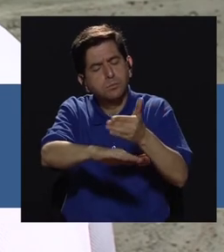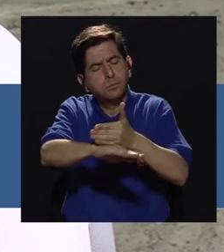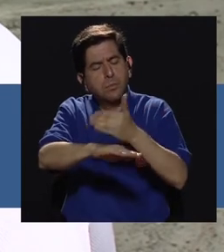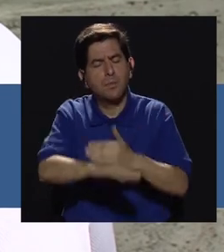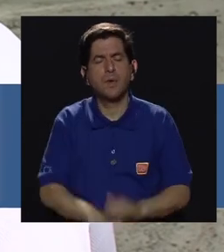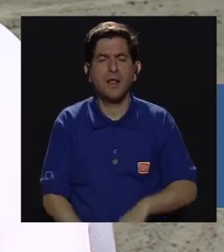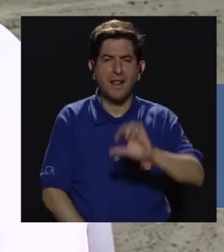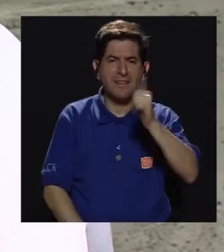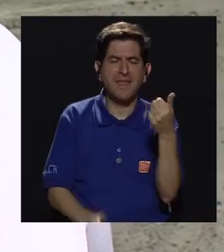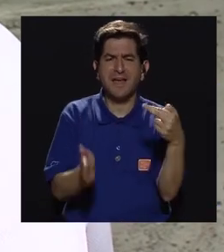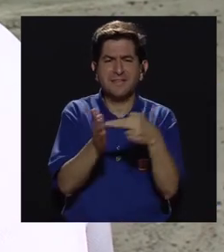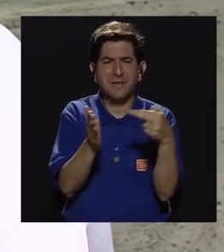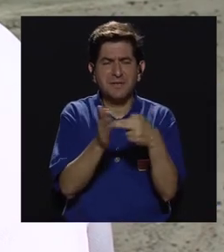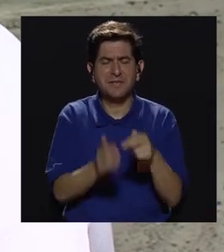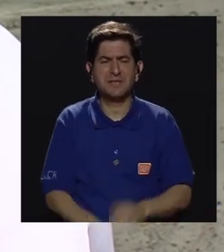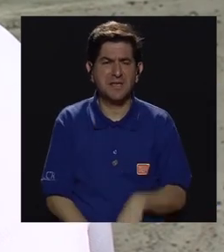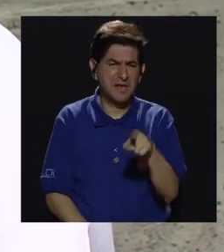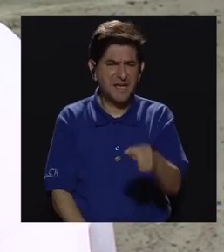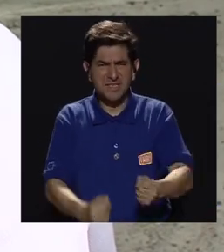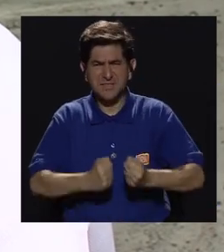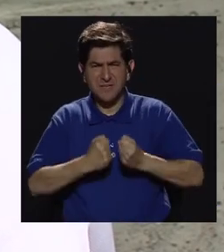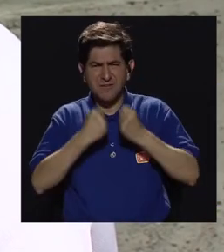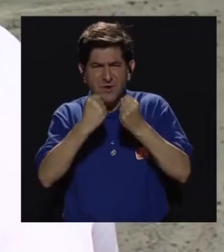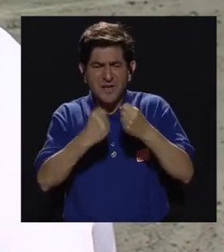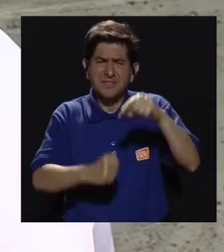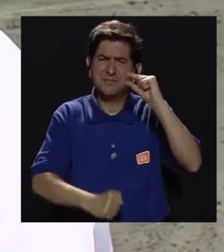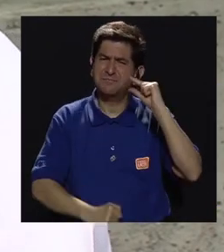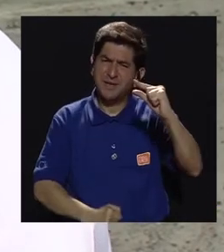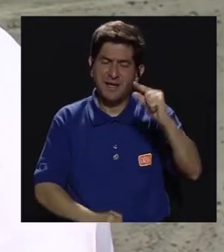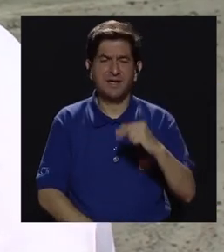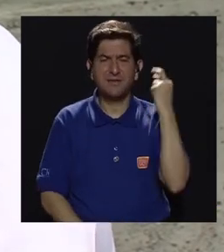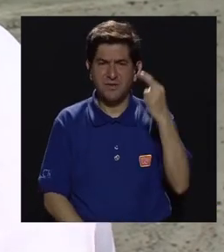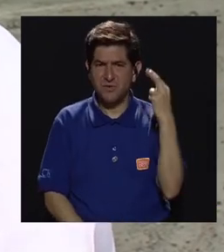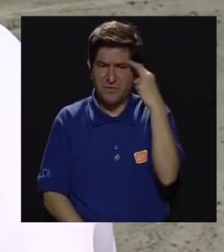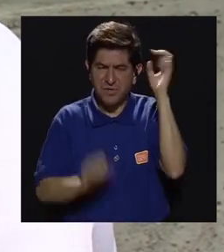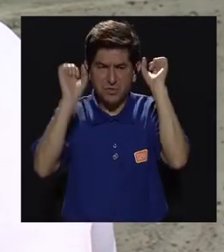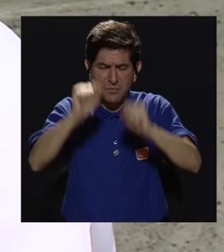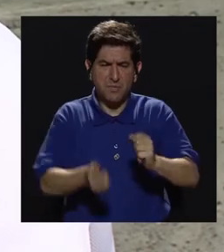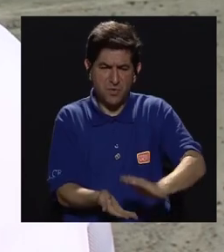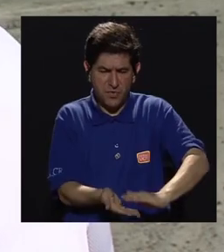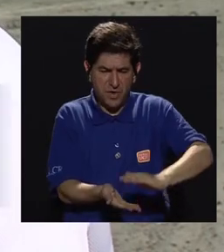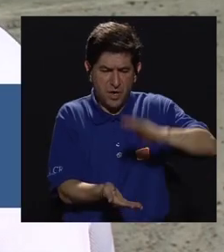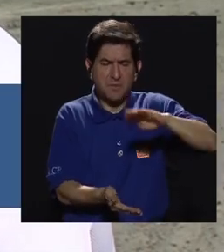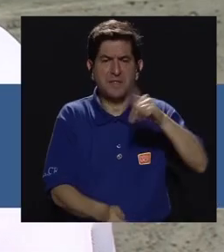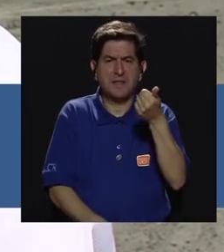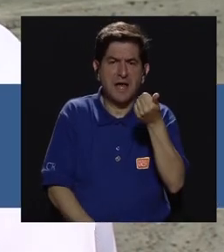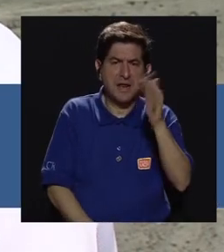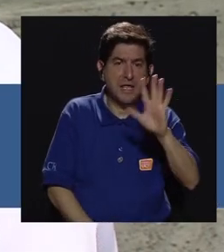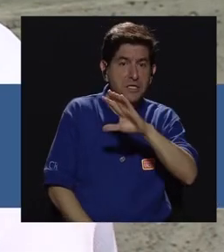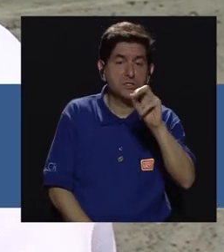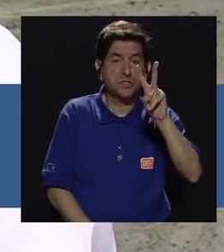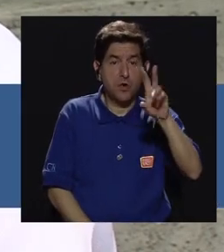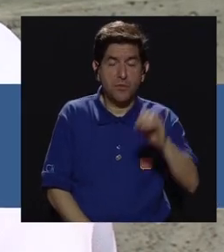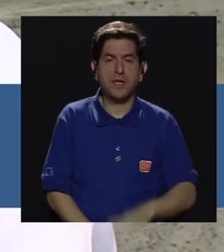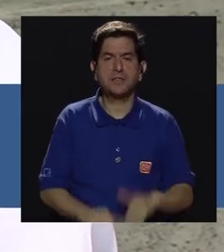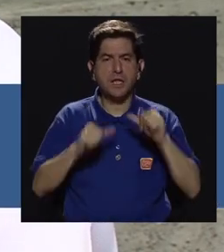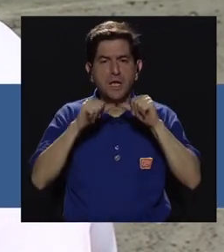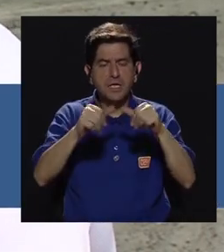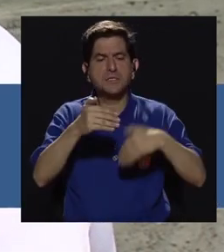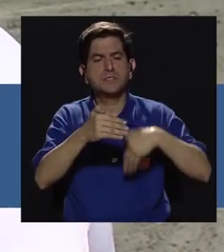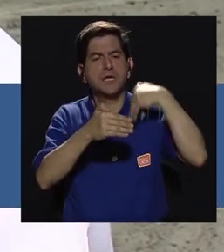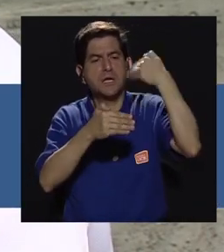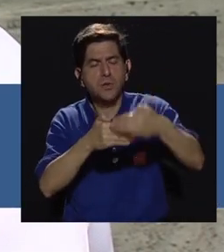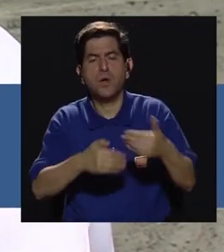van a ser un esfuerzo relativamente pequeño, por el cual podemos aumentar a 15, después a 20 repeticiones y así sucesivamente